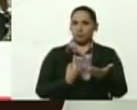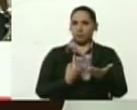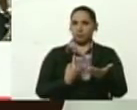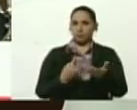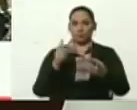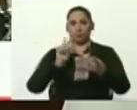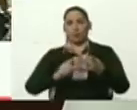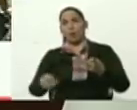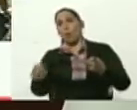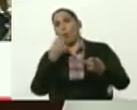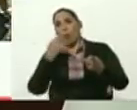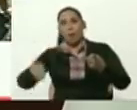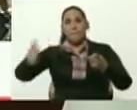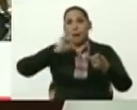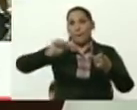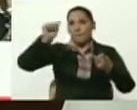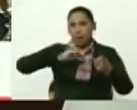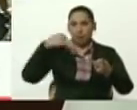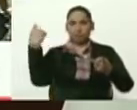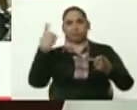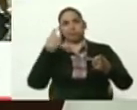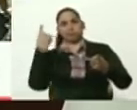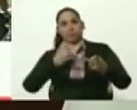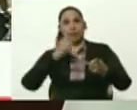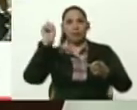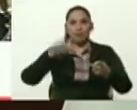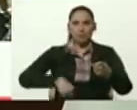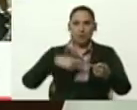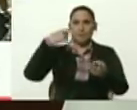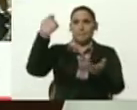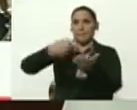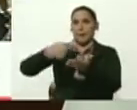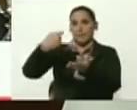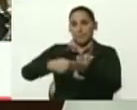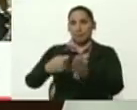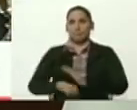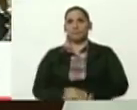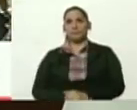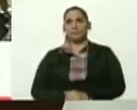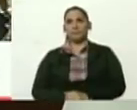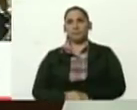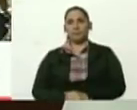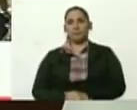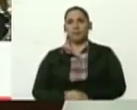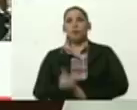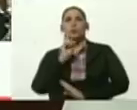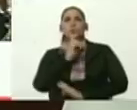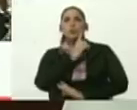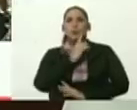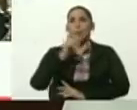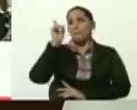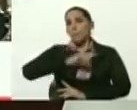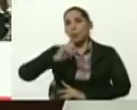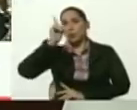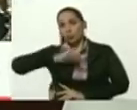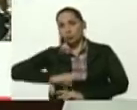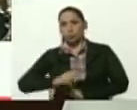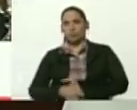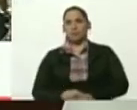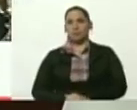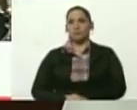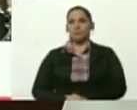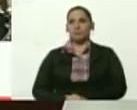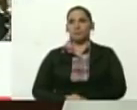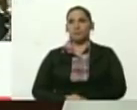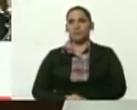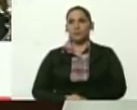consumo de alcohol e incluso contratación de las llamadas prostitutas o prepago.